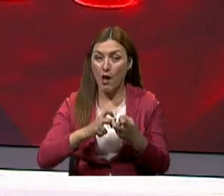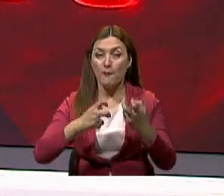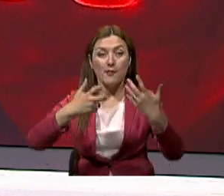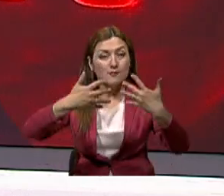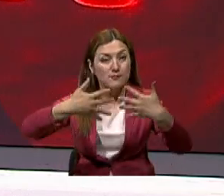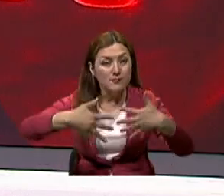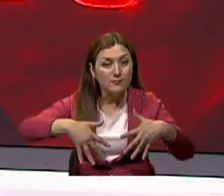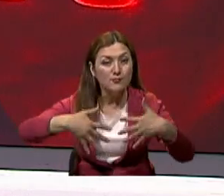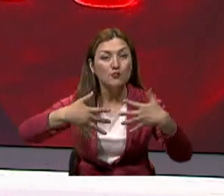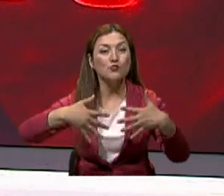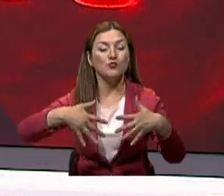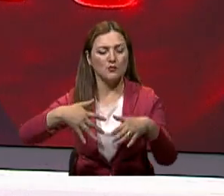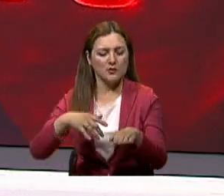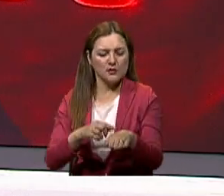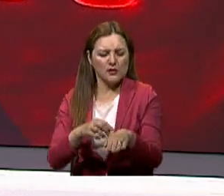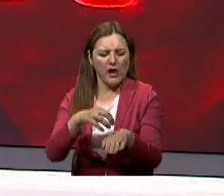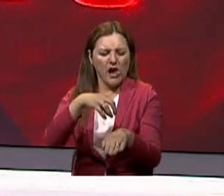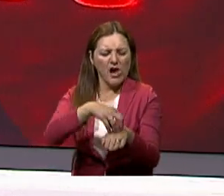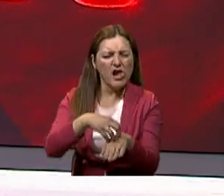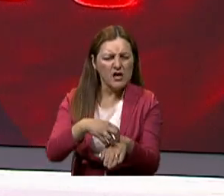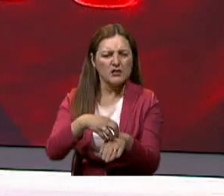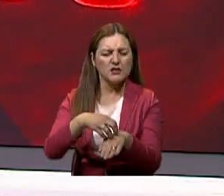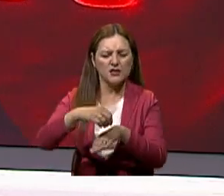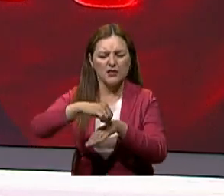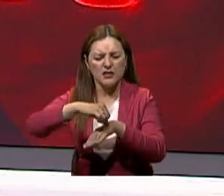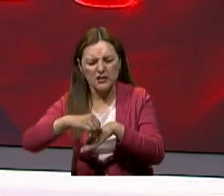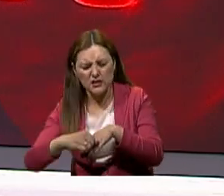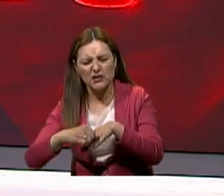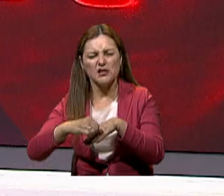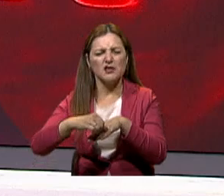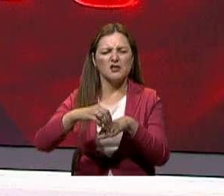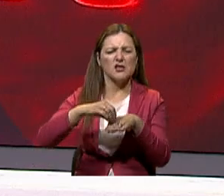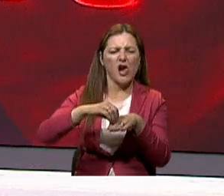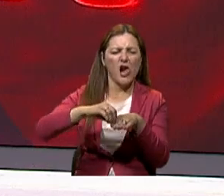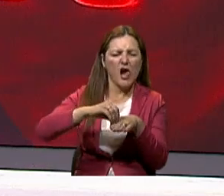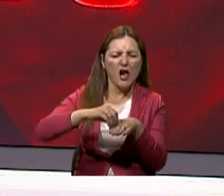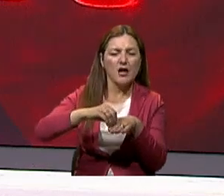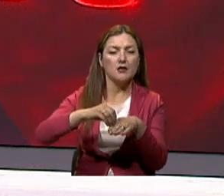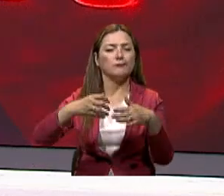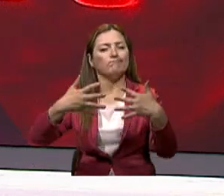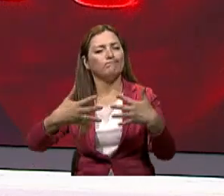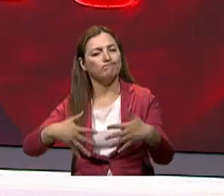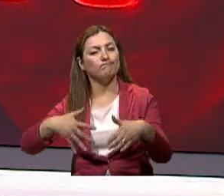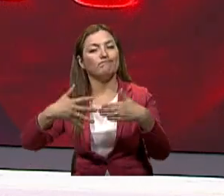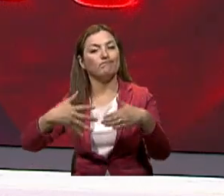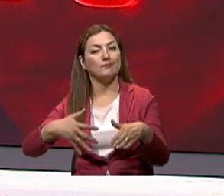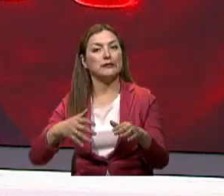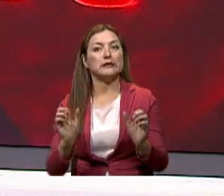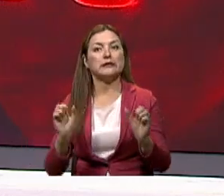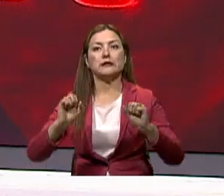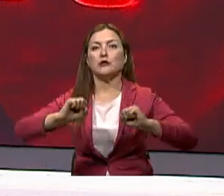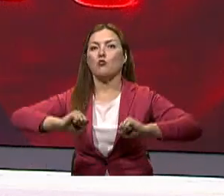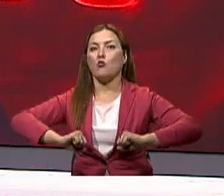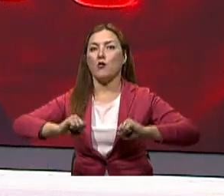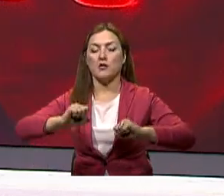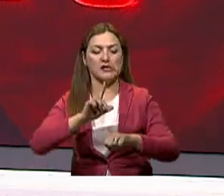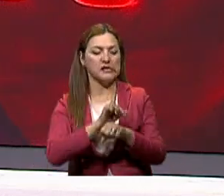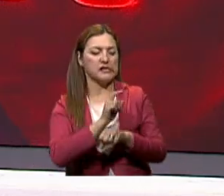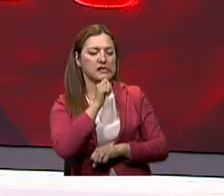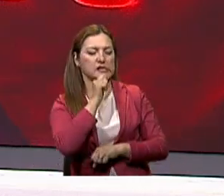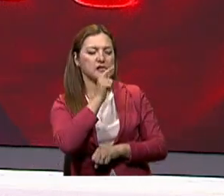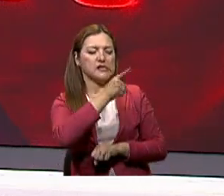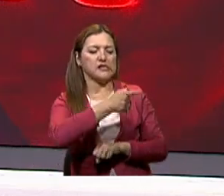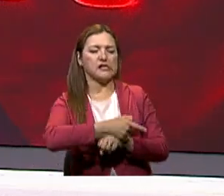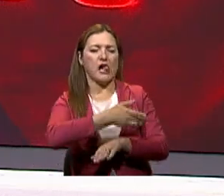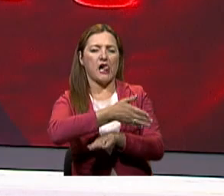incluyendo úlceras, infecciones, deformidades y en casos graves puede llevar inclusive a la necesidad de